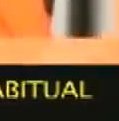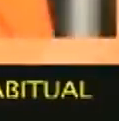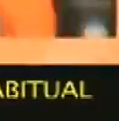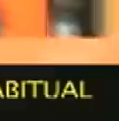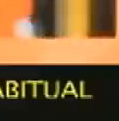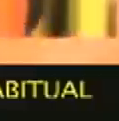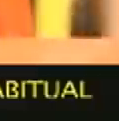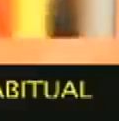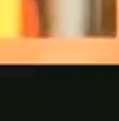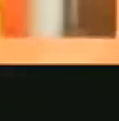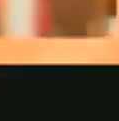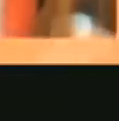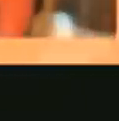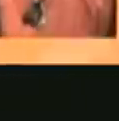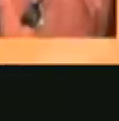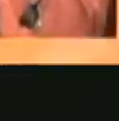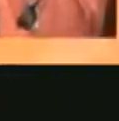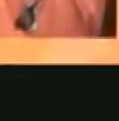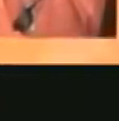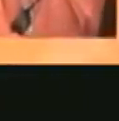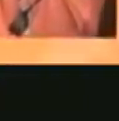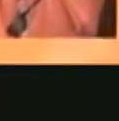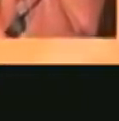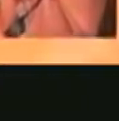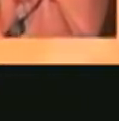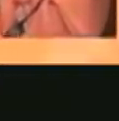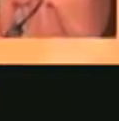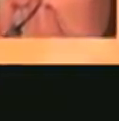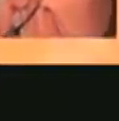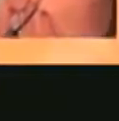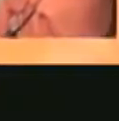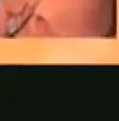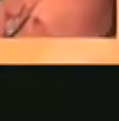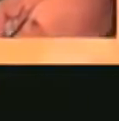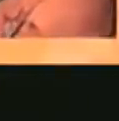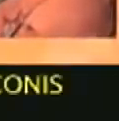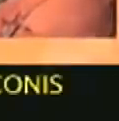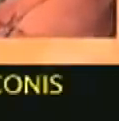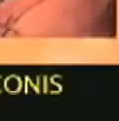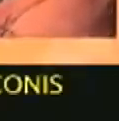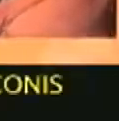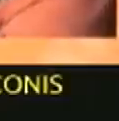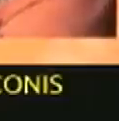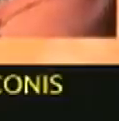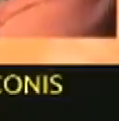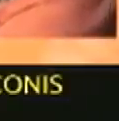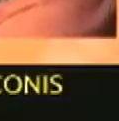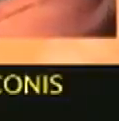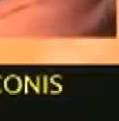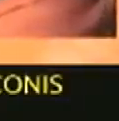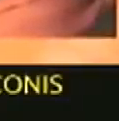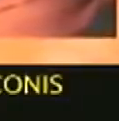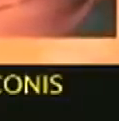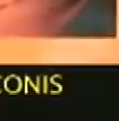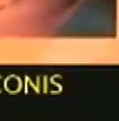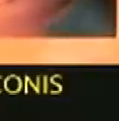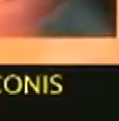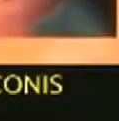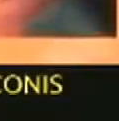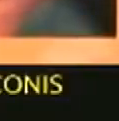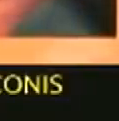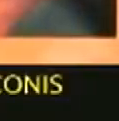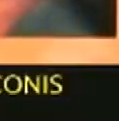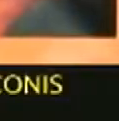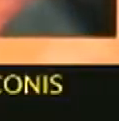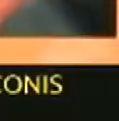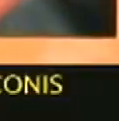y habitual conocer autoridades, básicamente. Pero no a Troconis. La verdad que a Troconis no lo